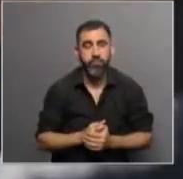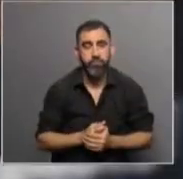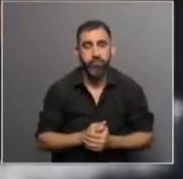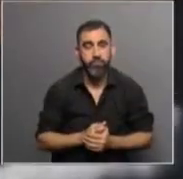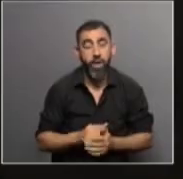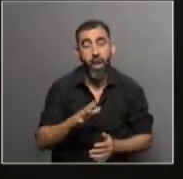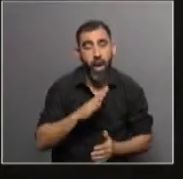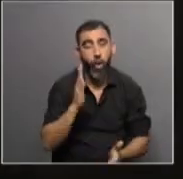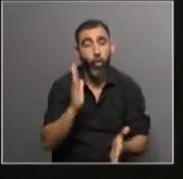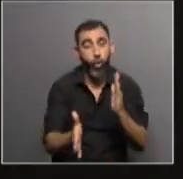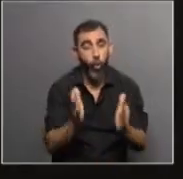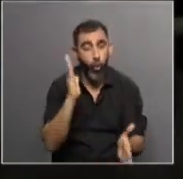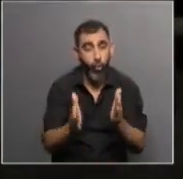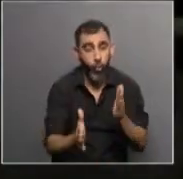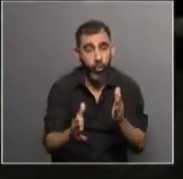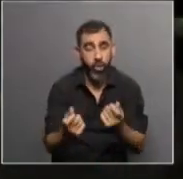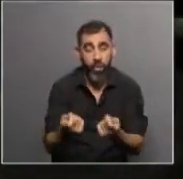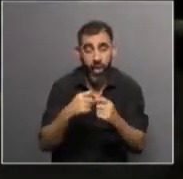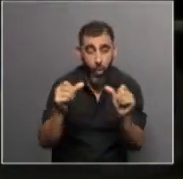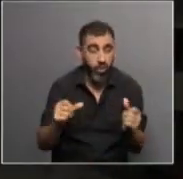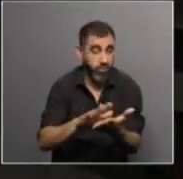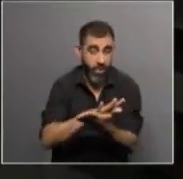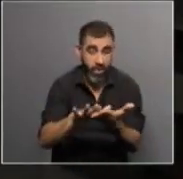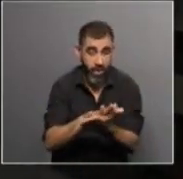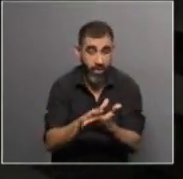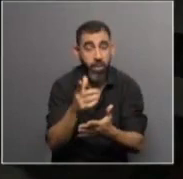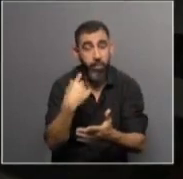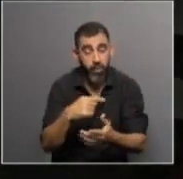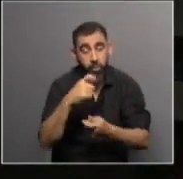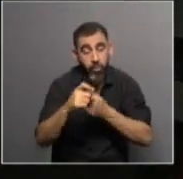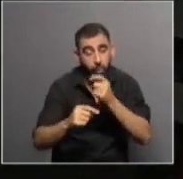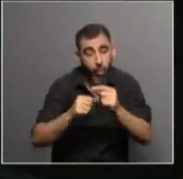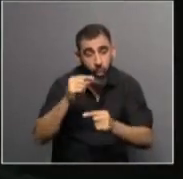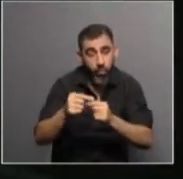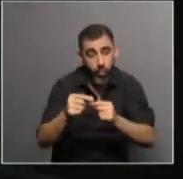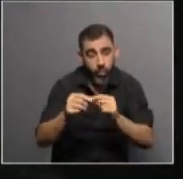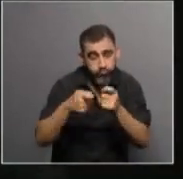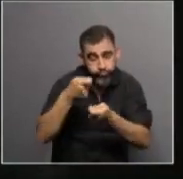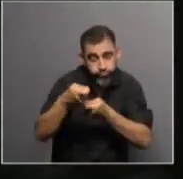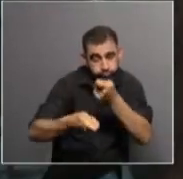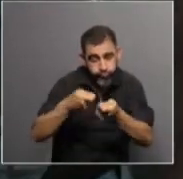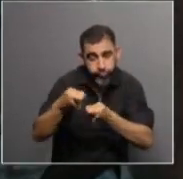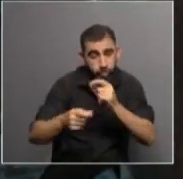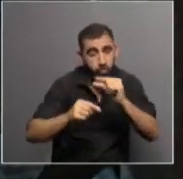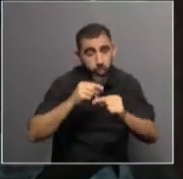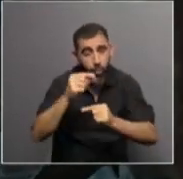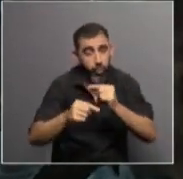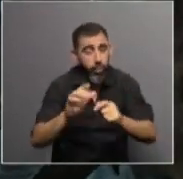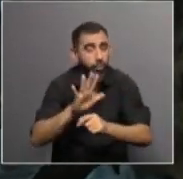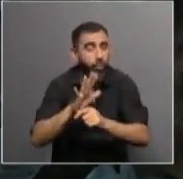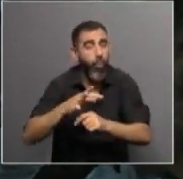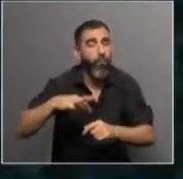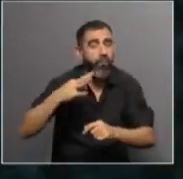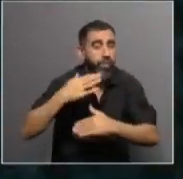Tenés un robot que en realidad cuando te lo dan no hace nada, pero a medida que le vas adicionando piezas, él va de alguna manera cobrando